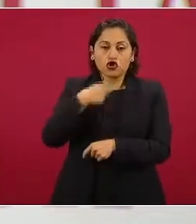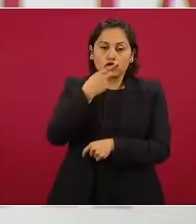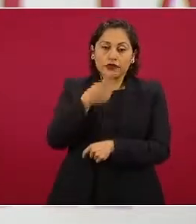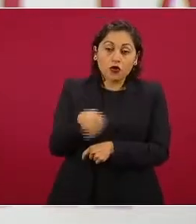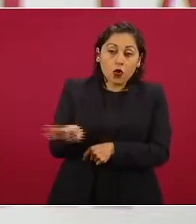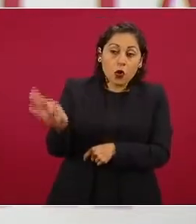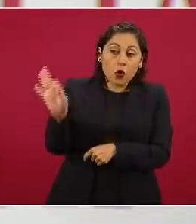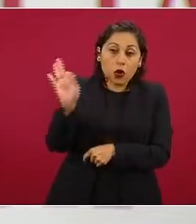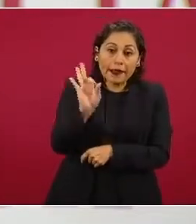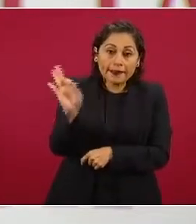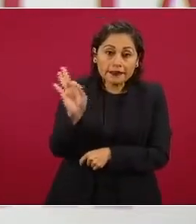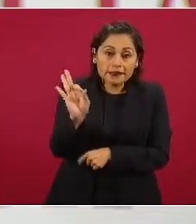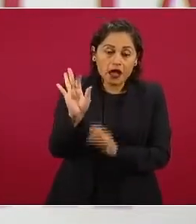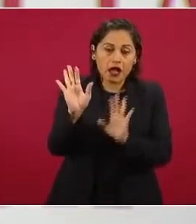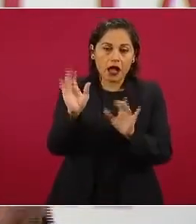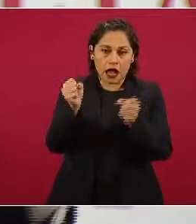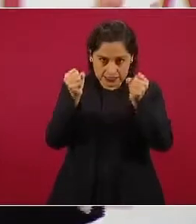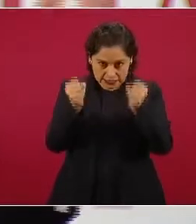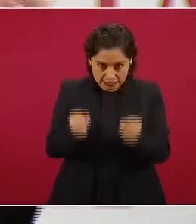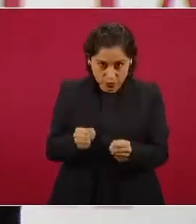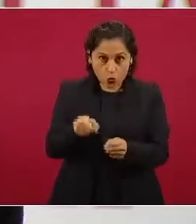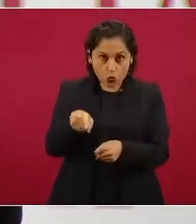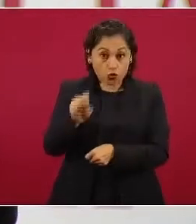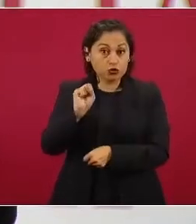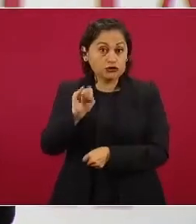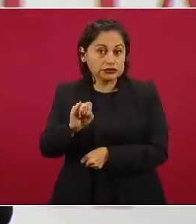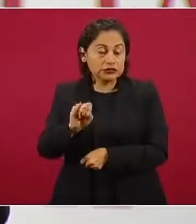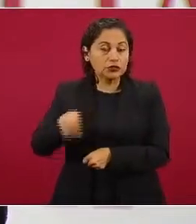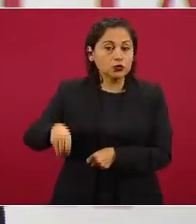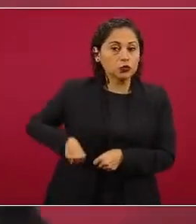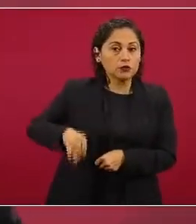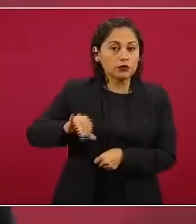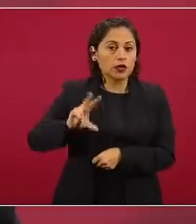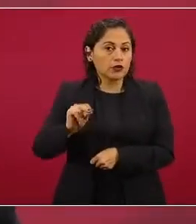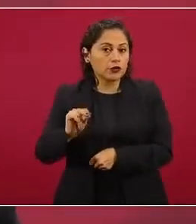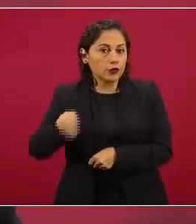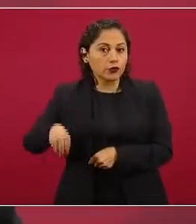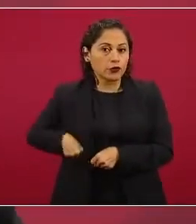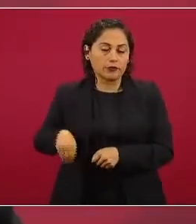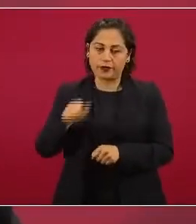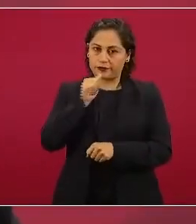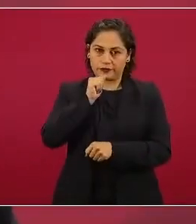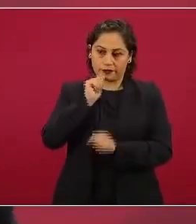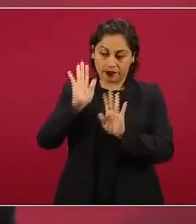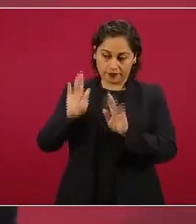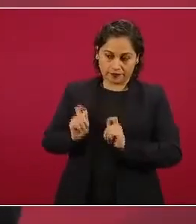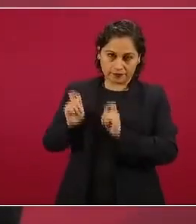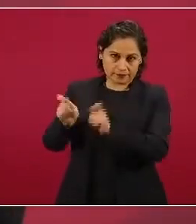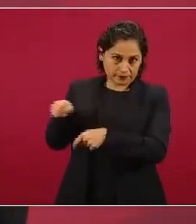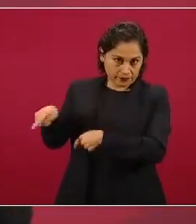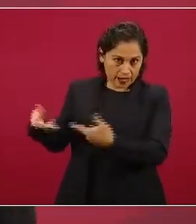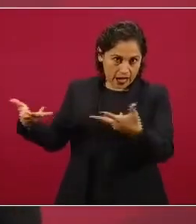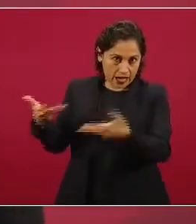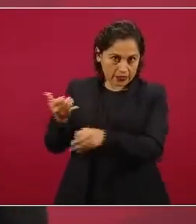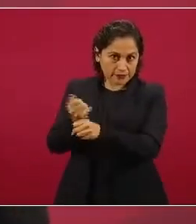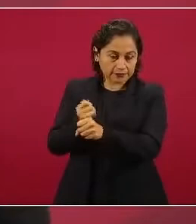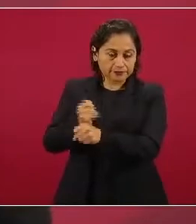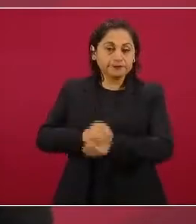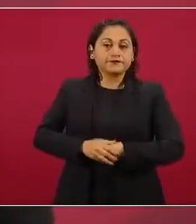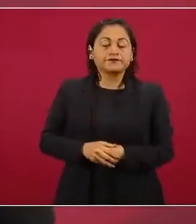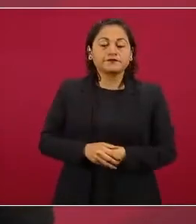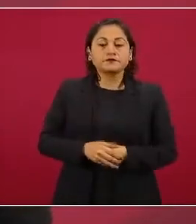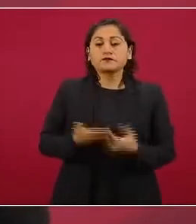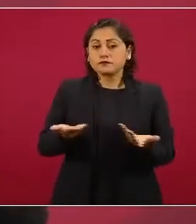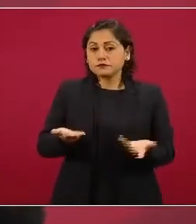si esos delitos se cometieron o no. Para eso se basa la investigación, según la ley. Y el general Cienfuegos sí es